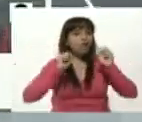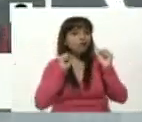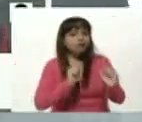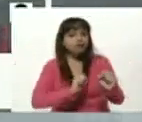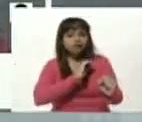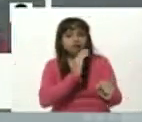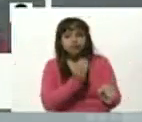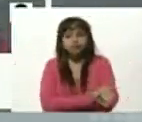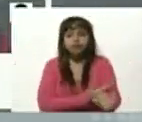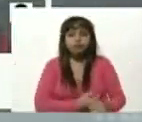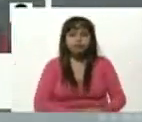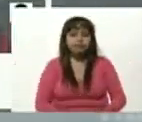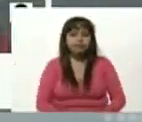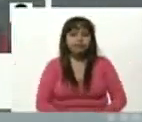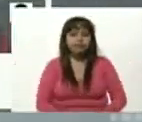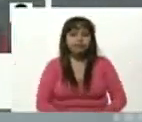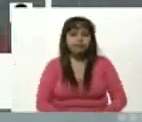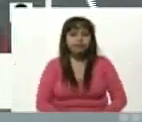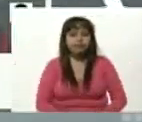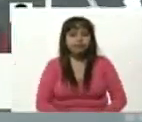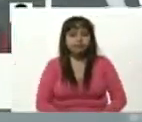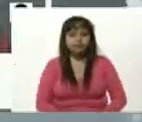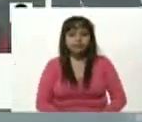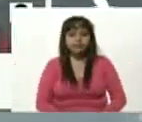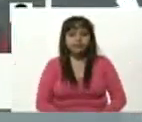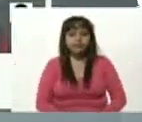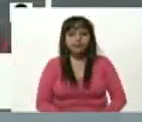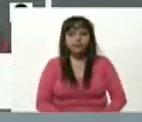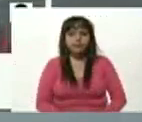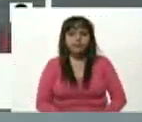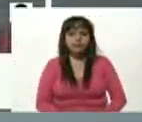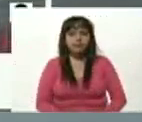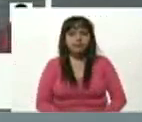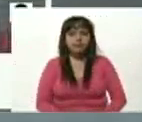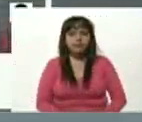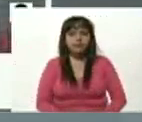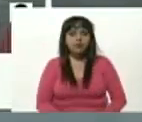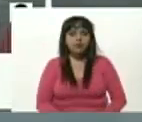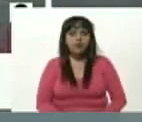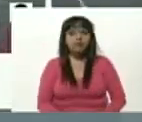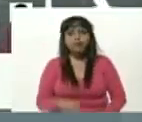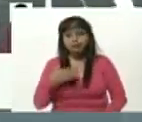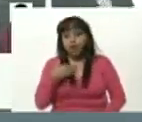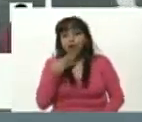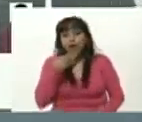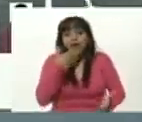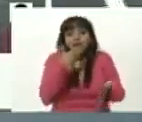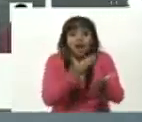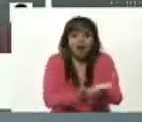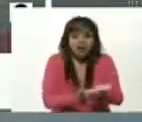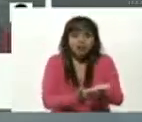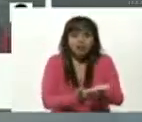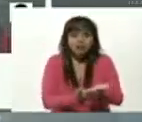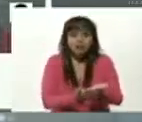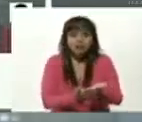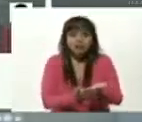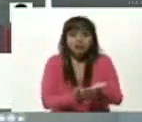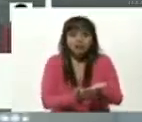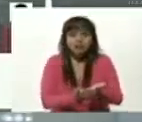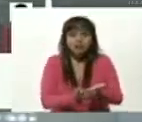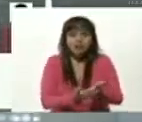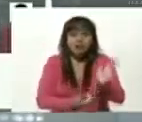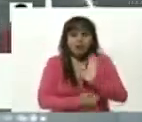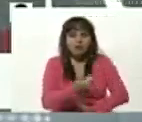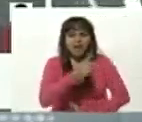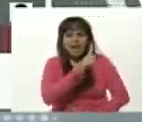son afectadas estas viviendas, presidente. Yo le digo que le agradezco porque fueron más de 2.300 personas,